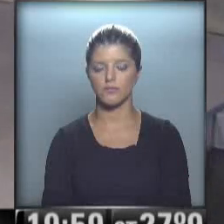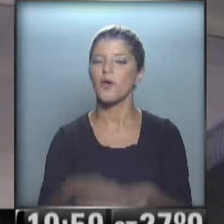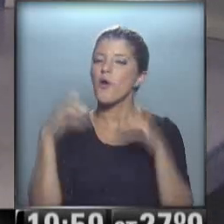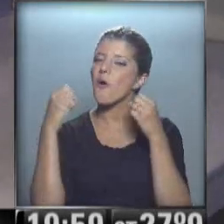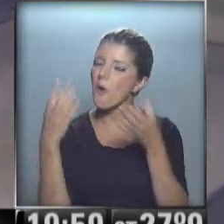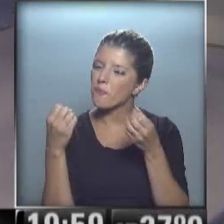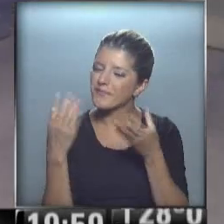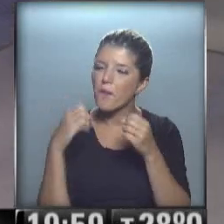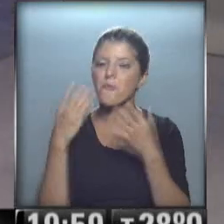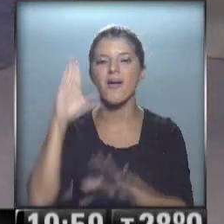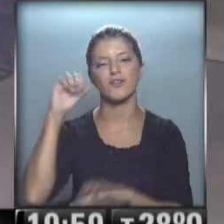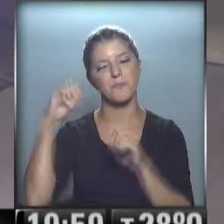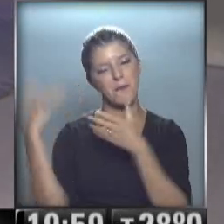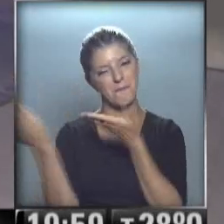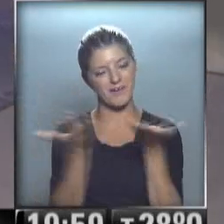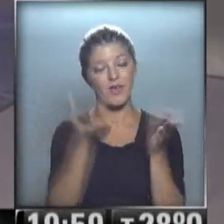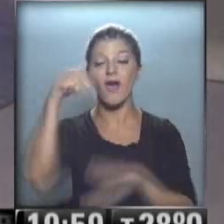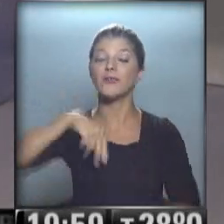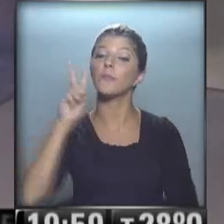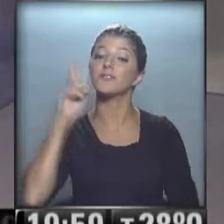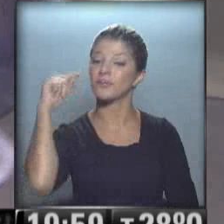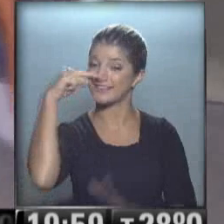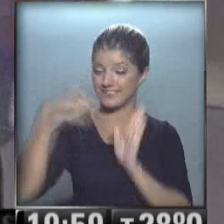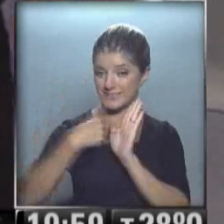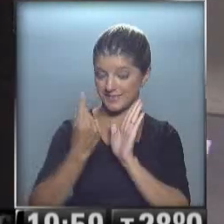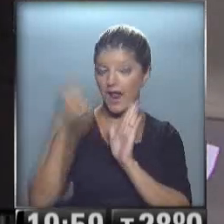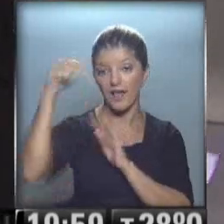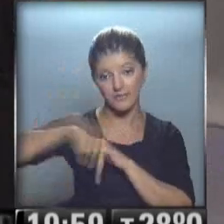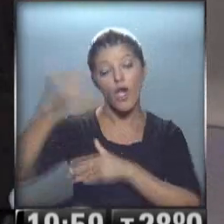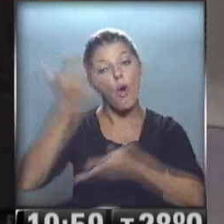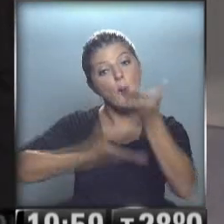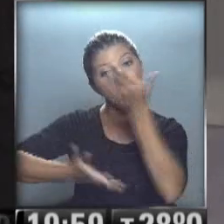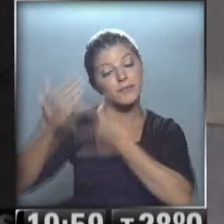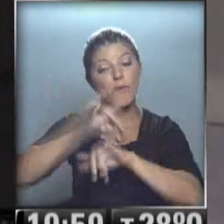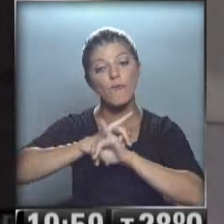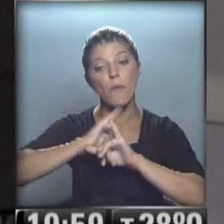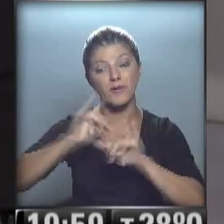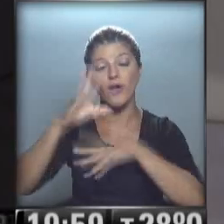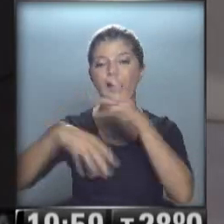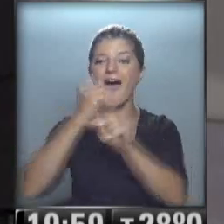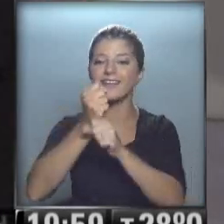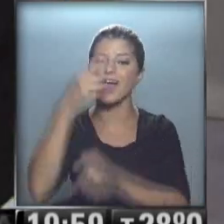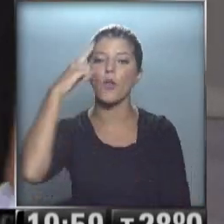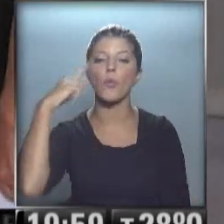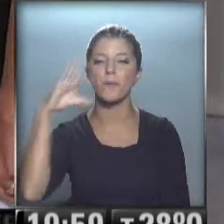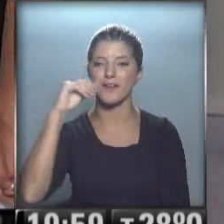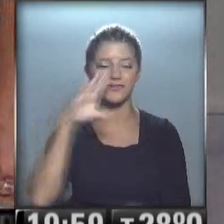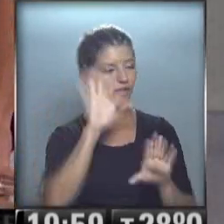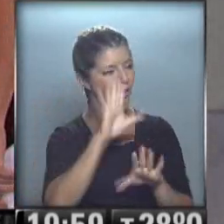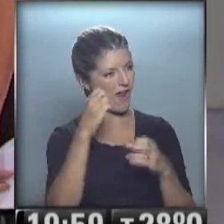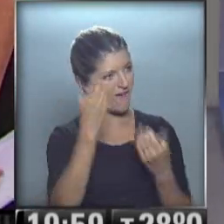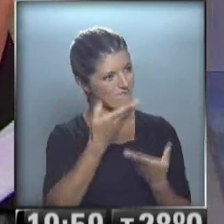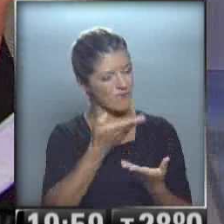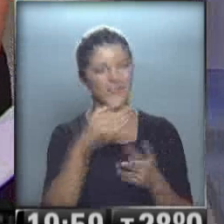¿Cómo les va? Muy buenas noches, bienvenidos. Esta es la edición central de Visión 7. Estaremos acompañándoles con las noticias hasta la hora 21. Hola Fer, buenas noches.